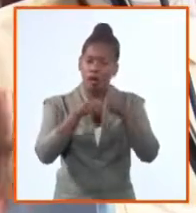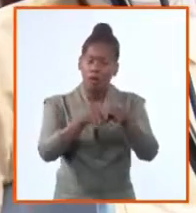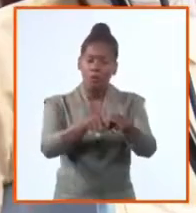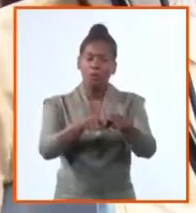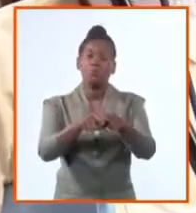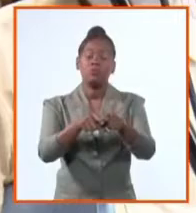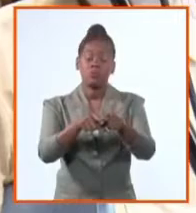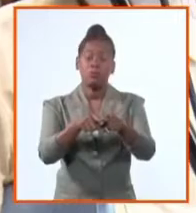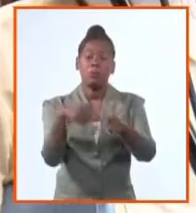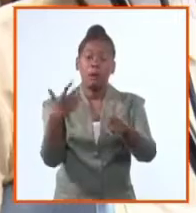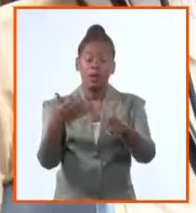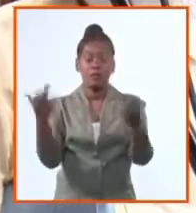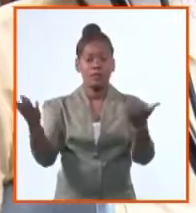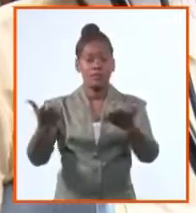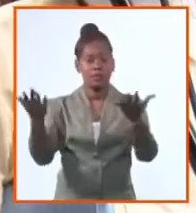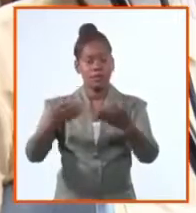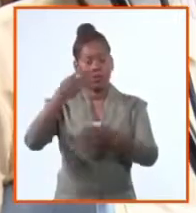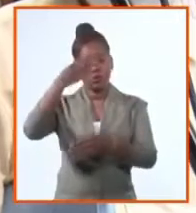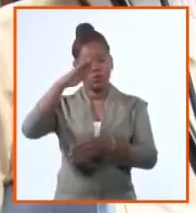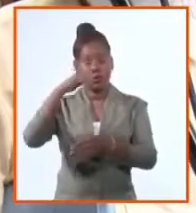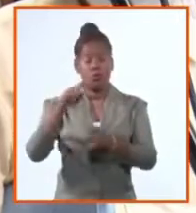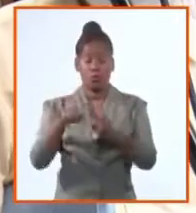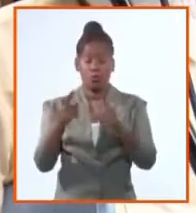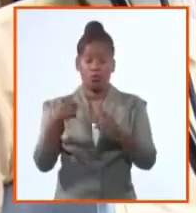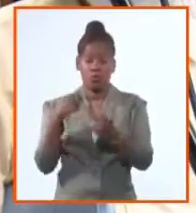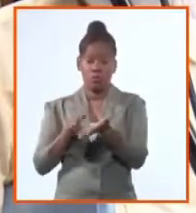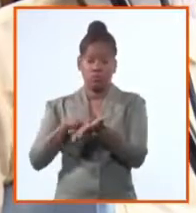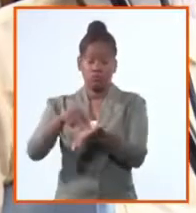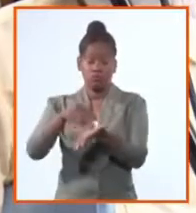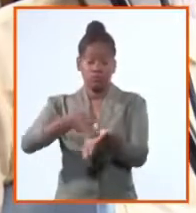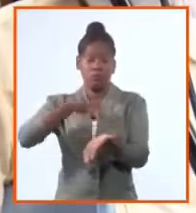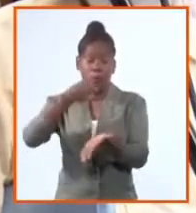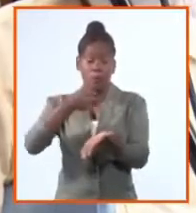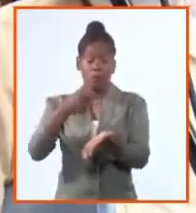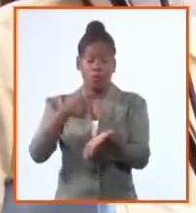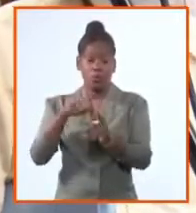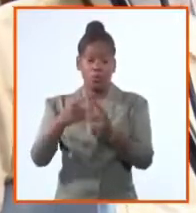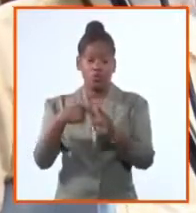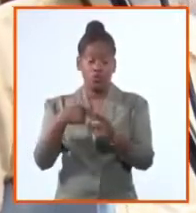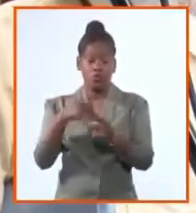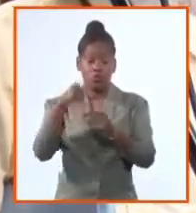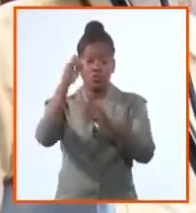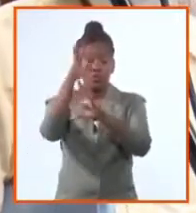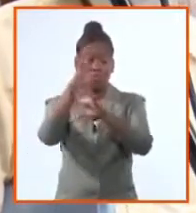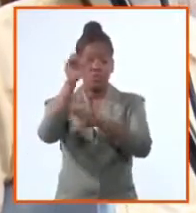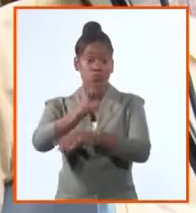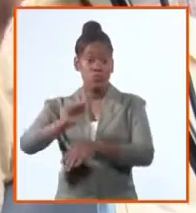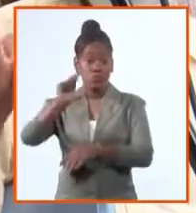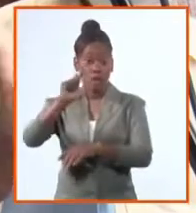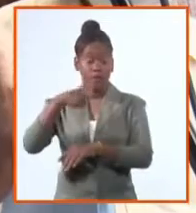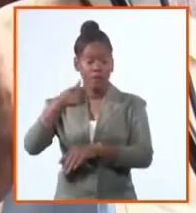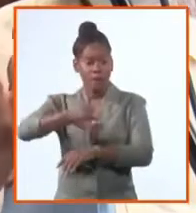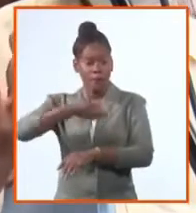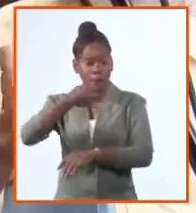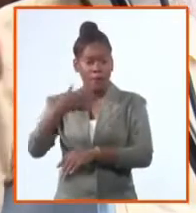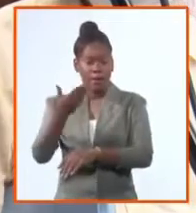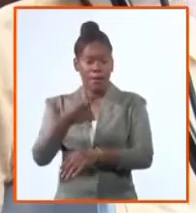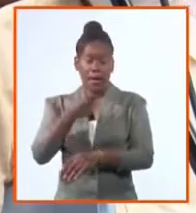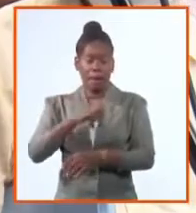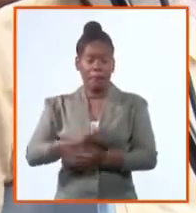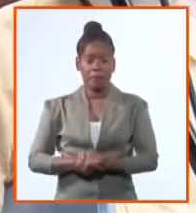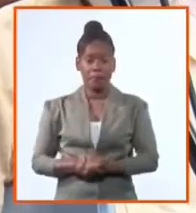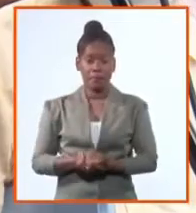conflicto. Y por eso entonces me atrevo a hacer una propuesta desde las ciencias sociales, de que creo que